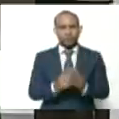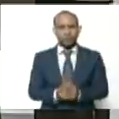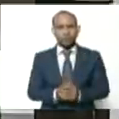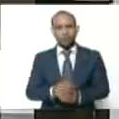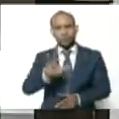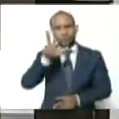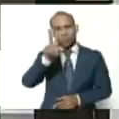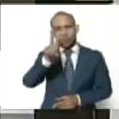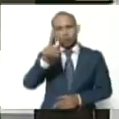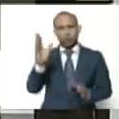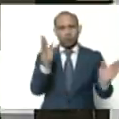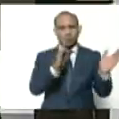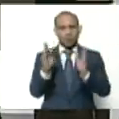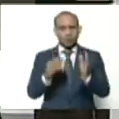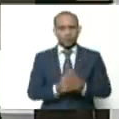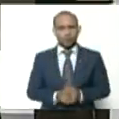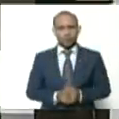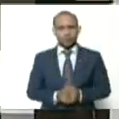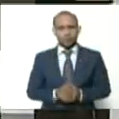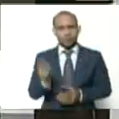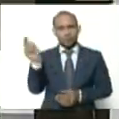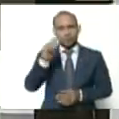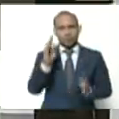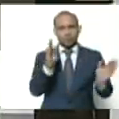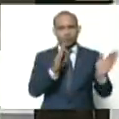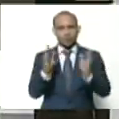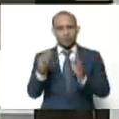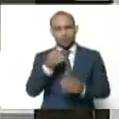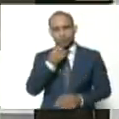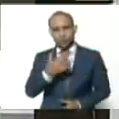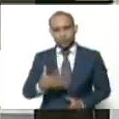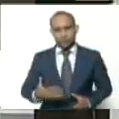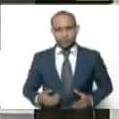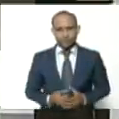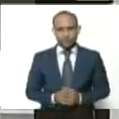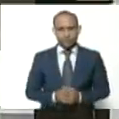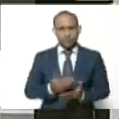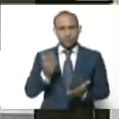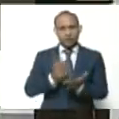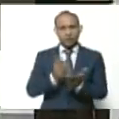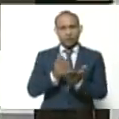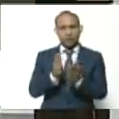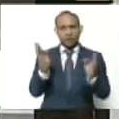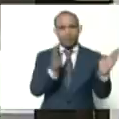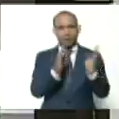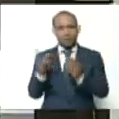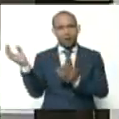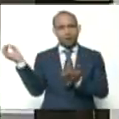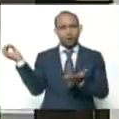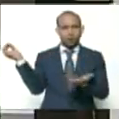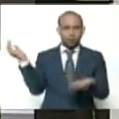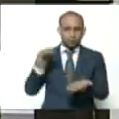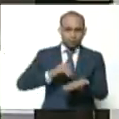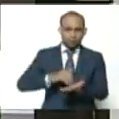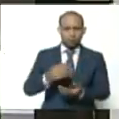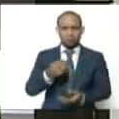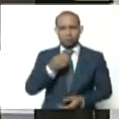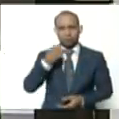2 de marzo. Mes de marzo, bueno, siempre marzo trae grandes recuerdos.